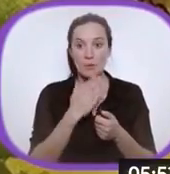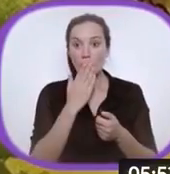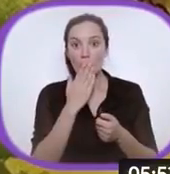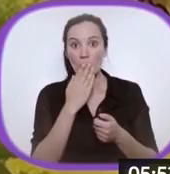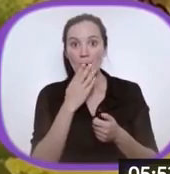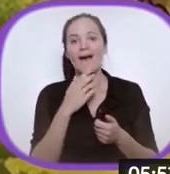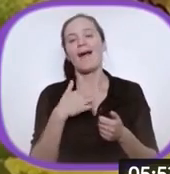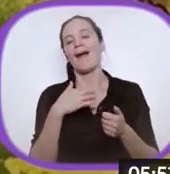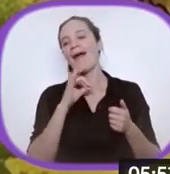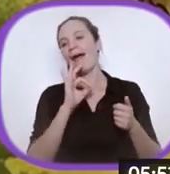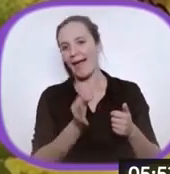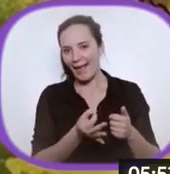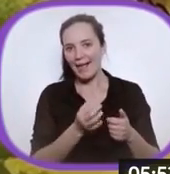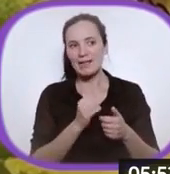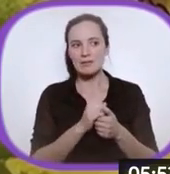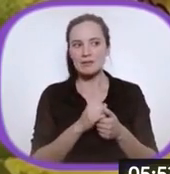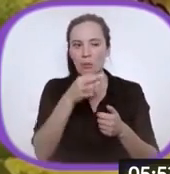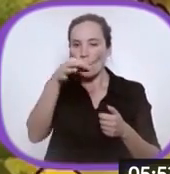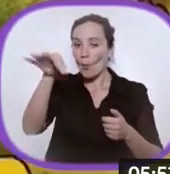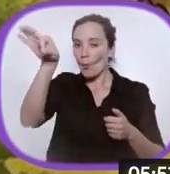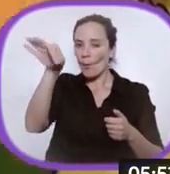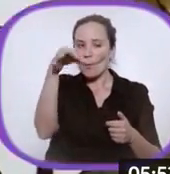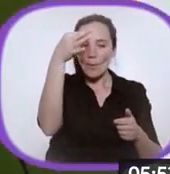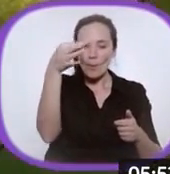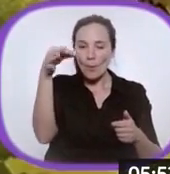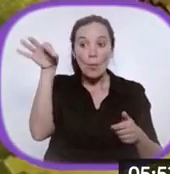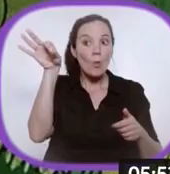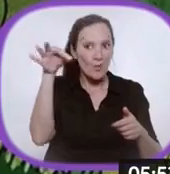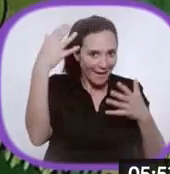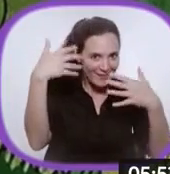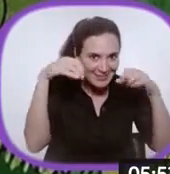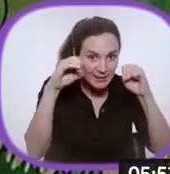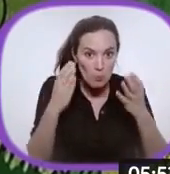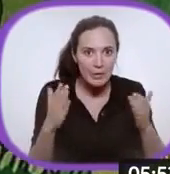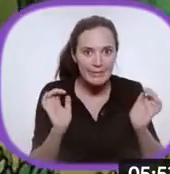¡Oh, ya sé! ¡Lo hallaré con mi péndulo!